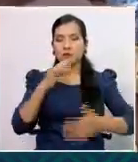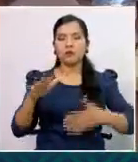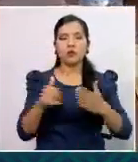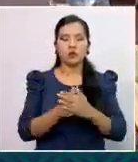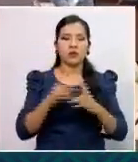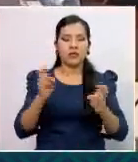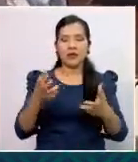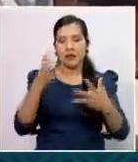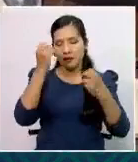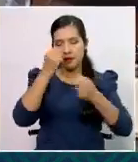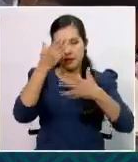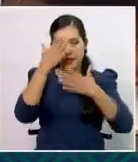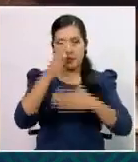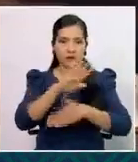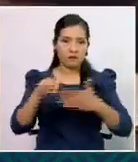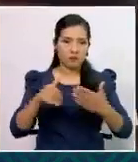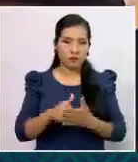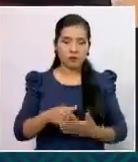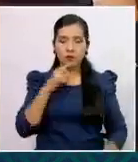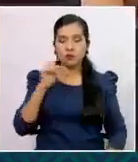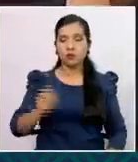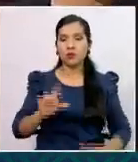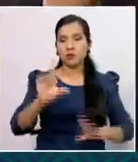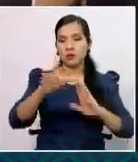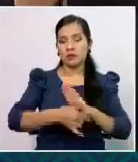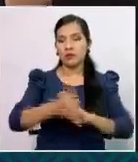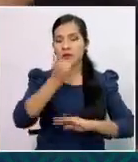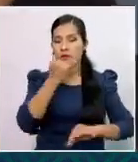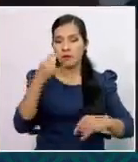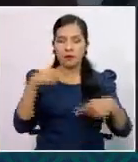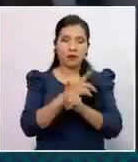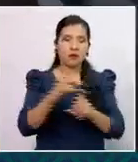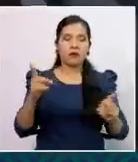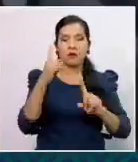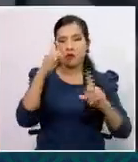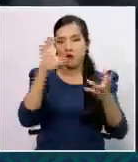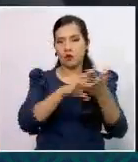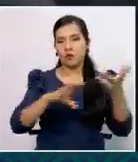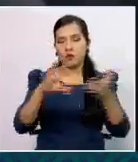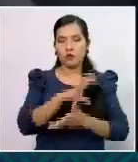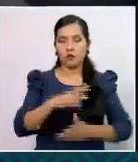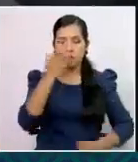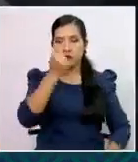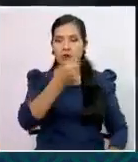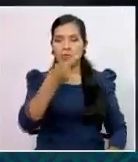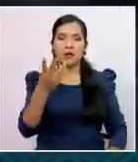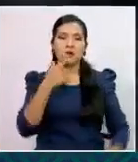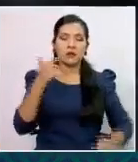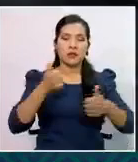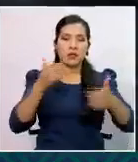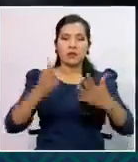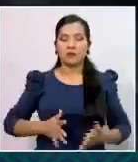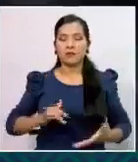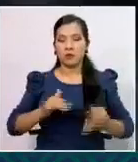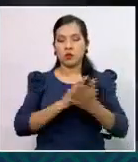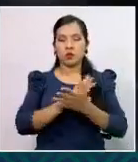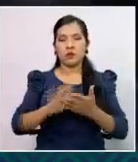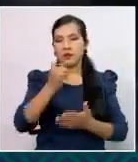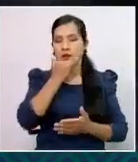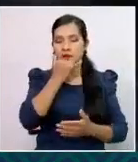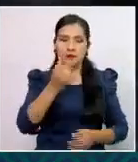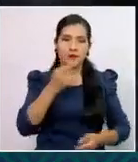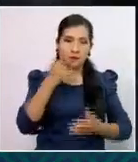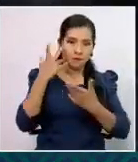que es abierta y puede ser objeto de algún tipo de distorsión en su aplicación por parte de algunos administradores de justicia, apuntó